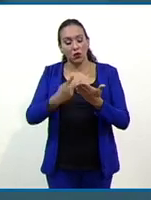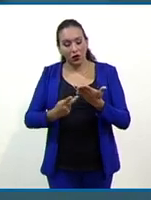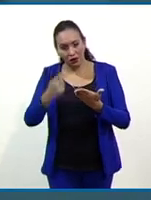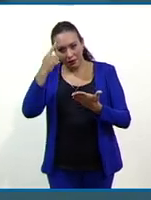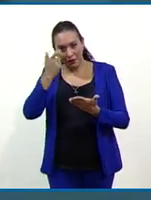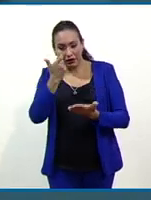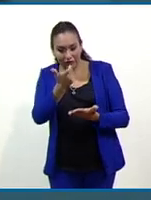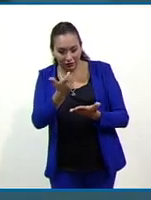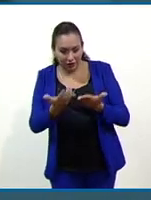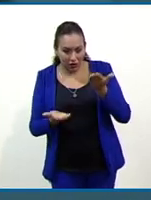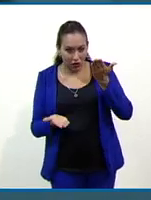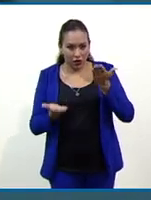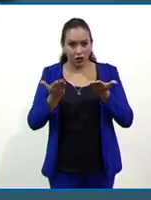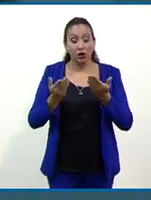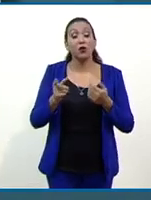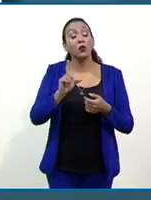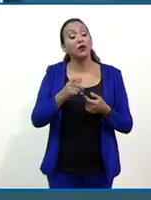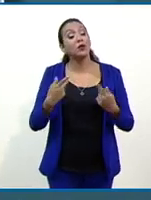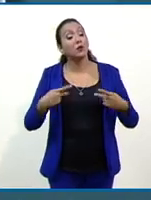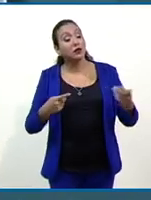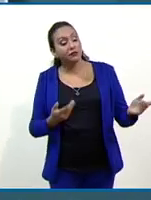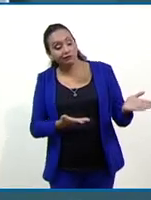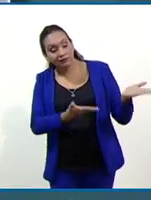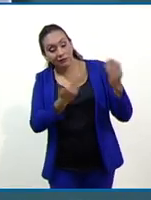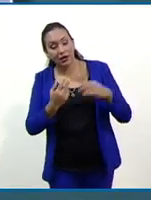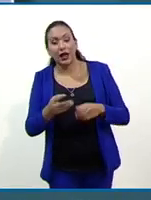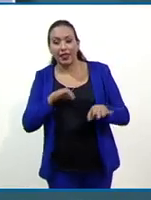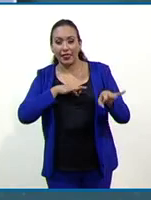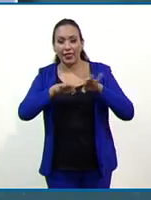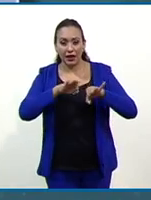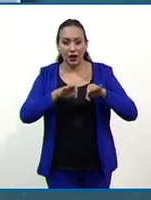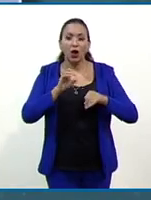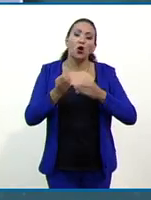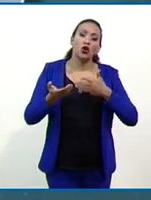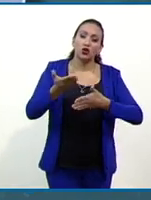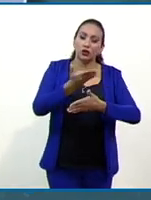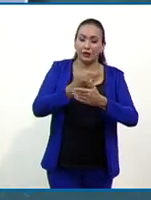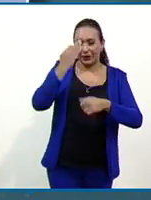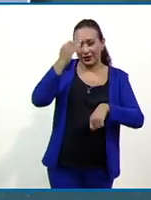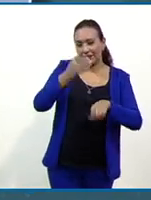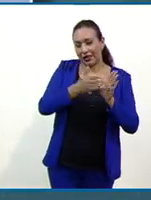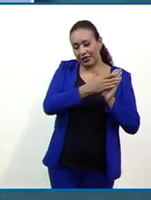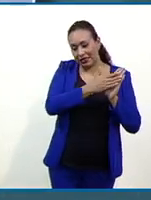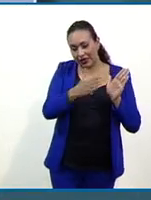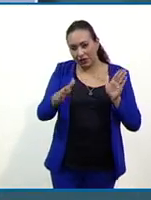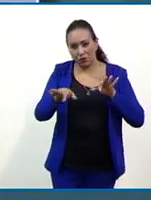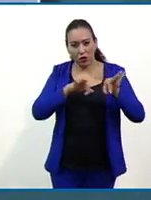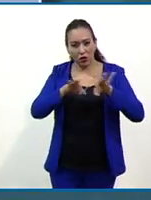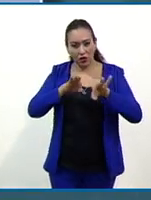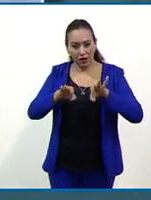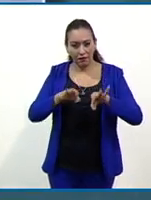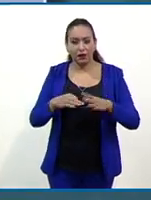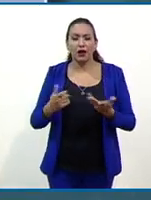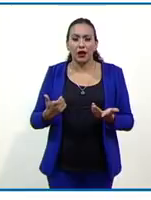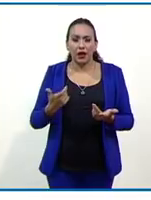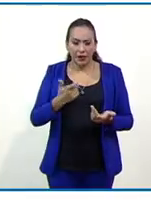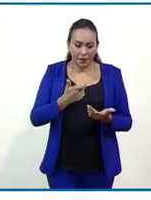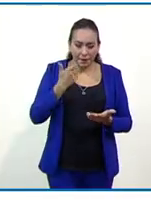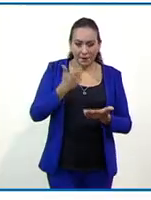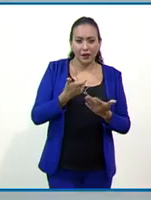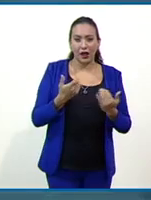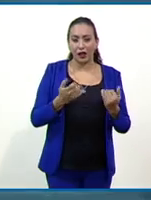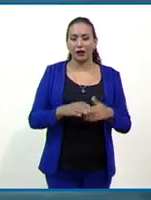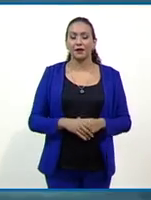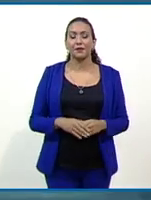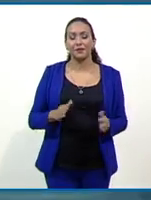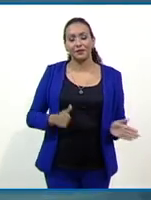mediante nombramiento por tiempo fijo y prestación de servicios u obra determinados son insuficientes para justificarla.